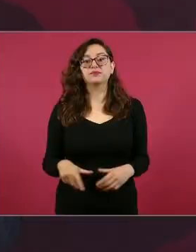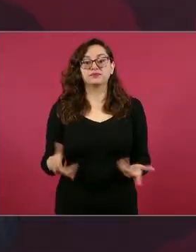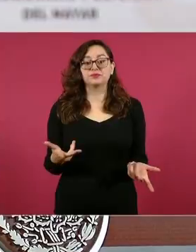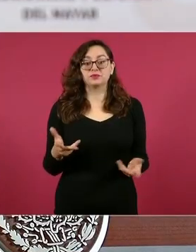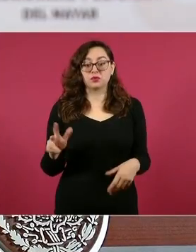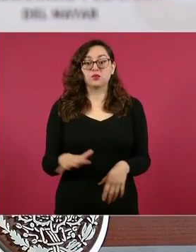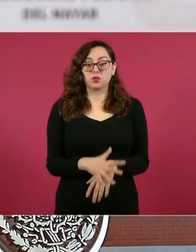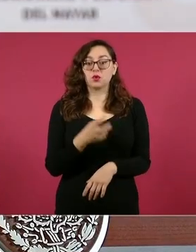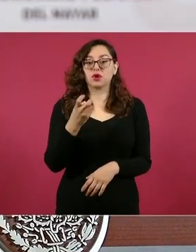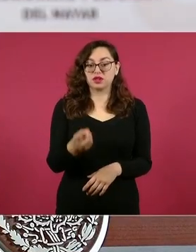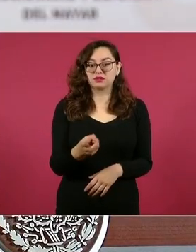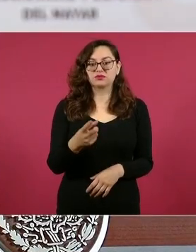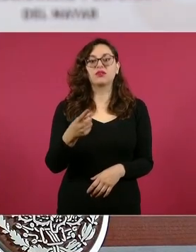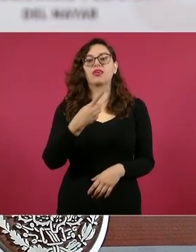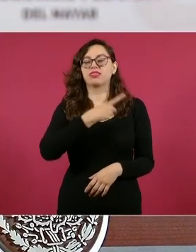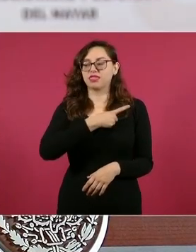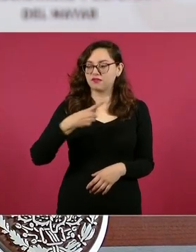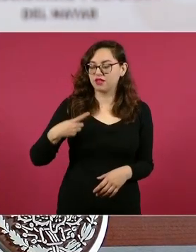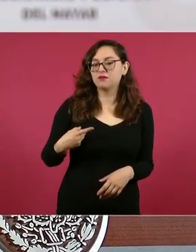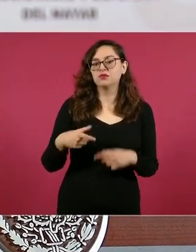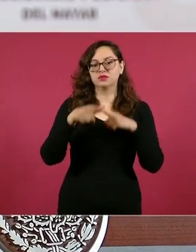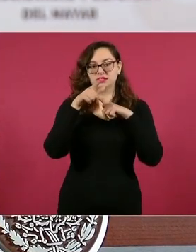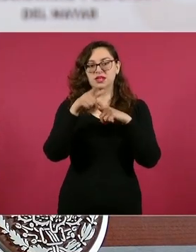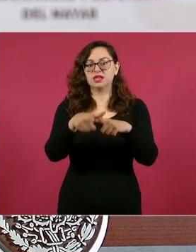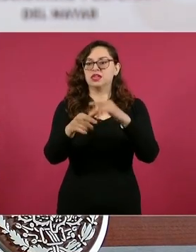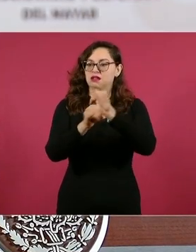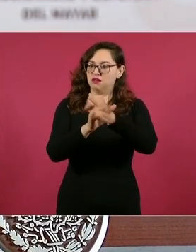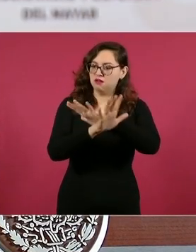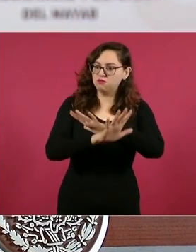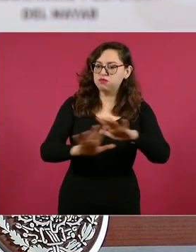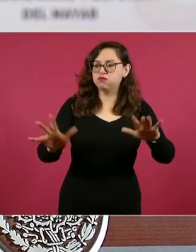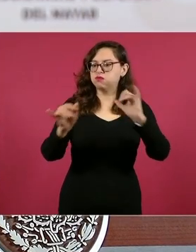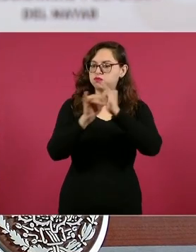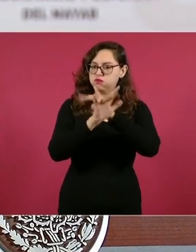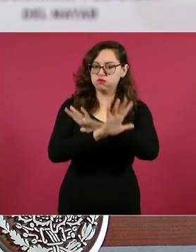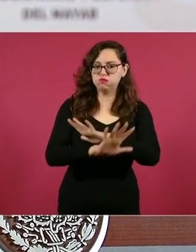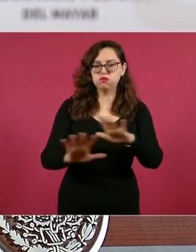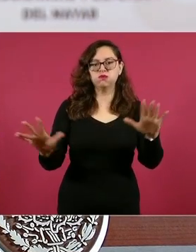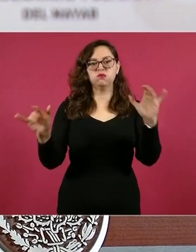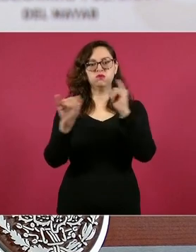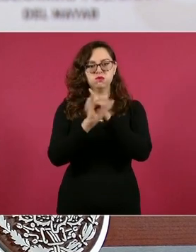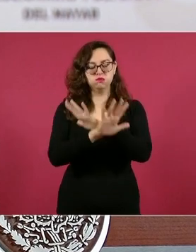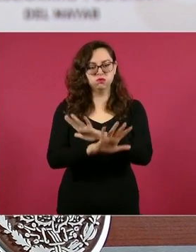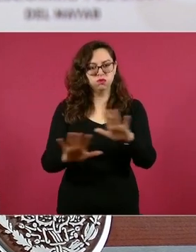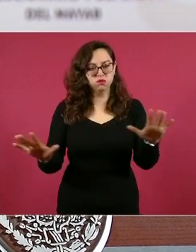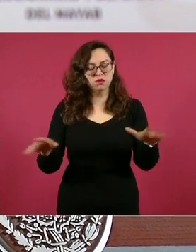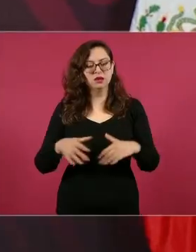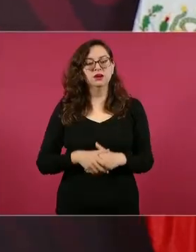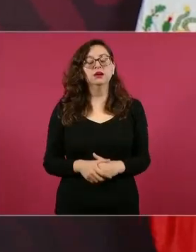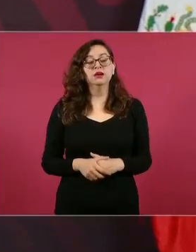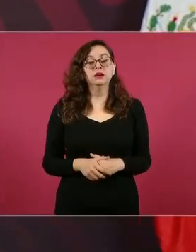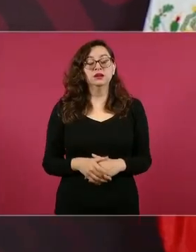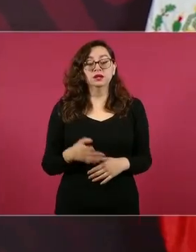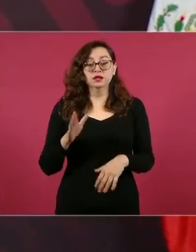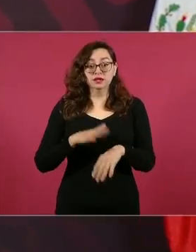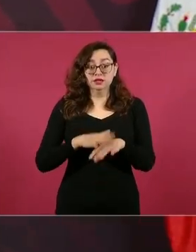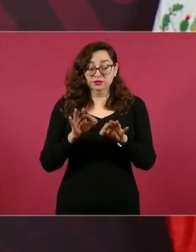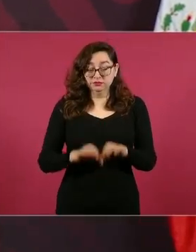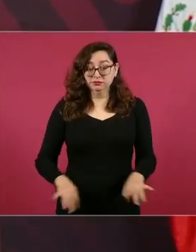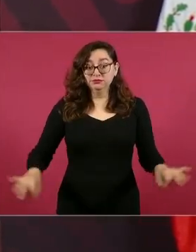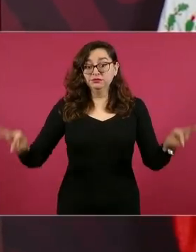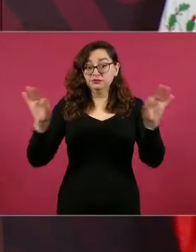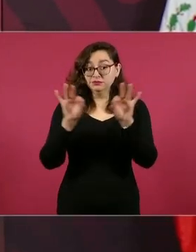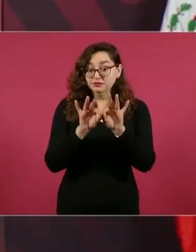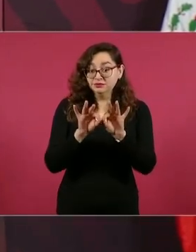seguir hablando de de esto y sobre todo hay